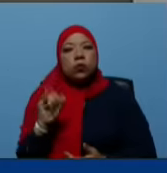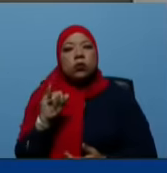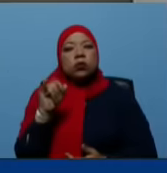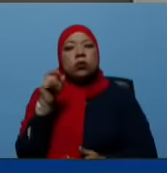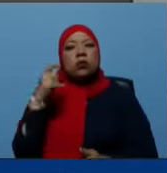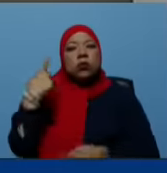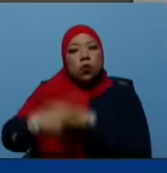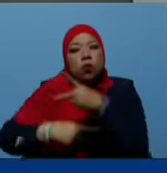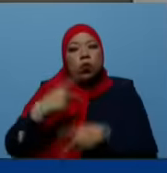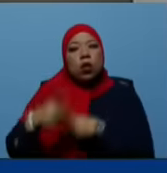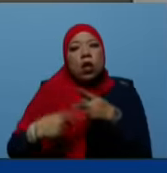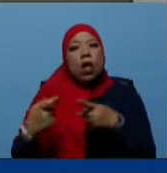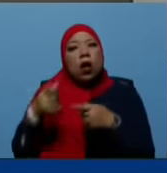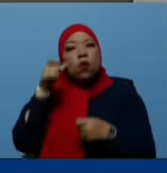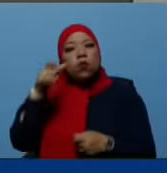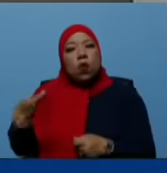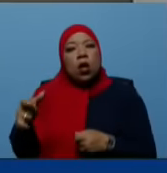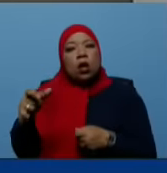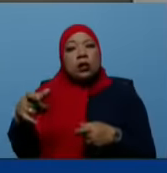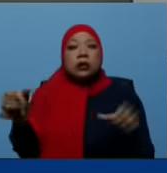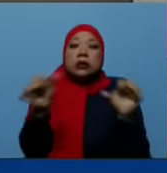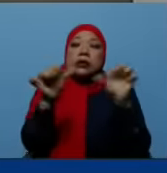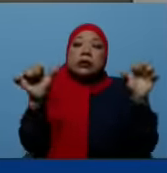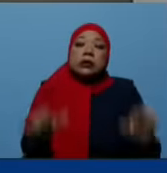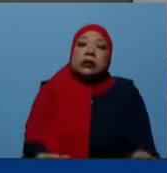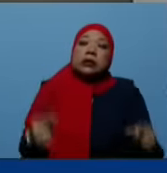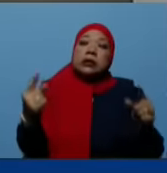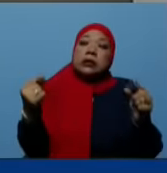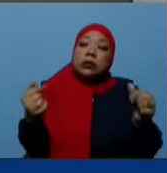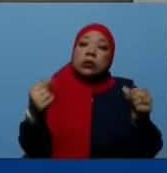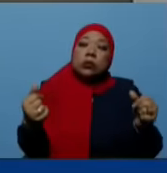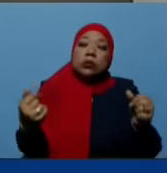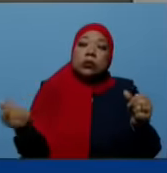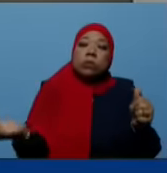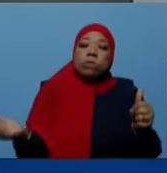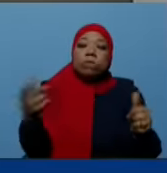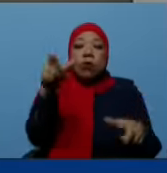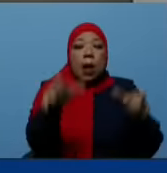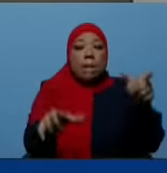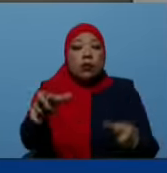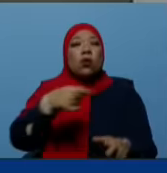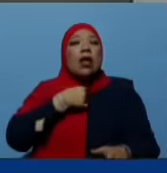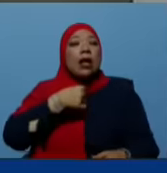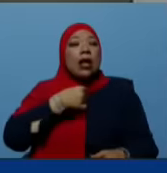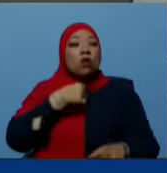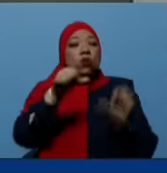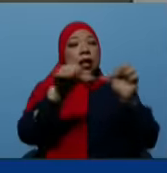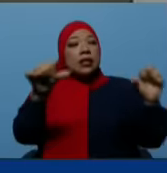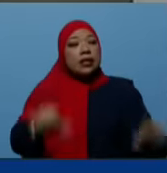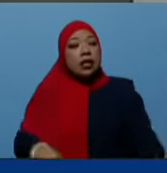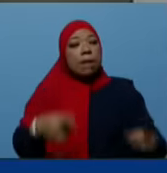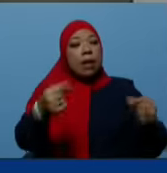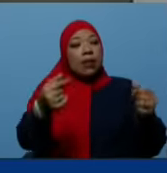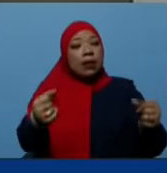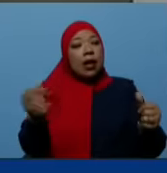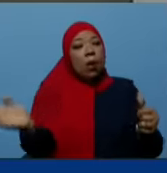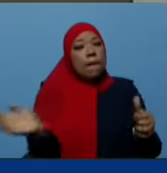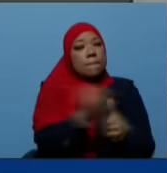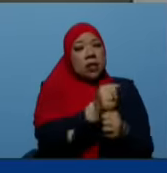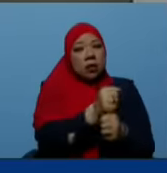que proviene de las corrientes fascistas que se han apoderado de los sectores políticos